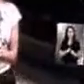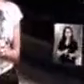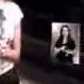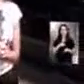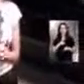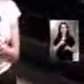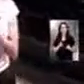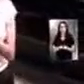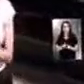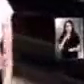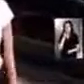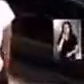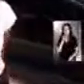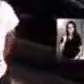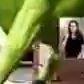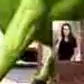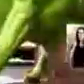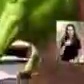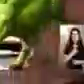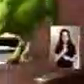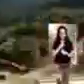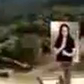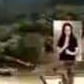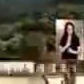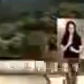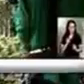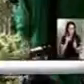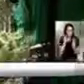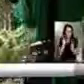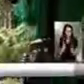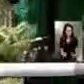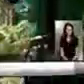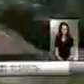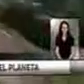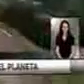Este panorama es solo para valientes.